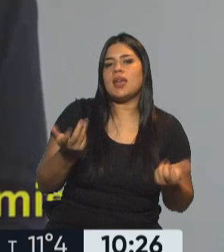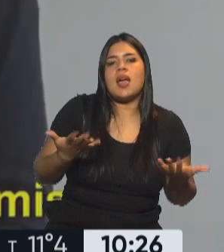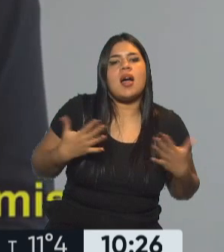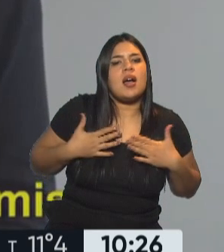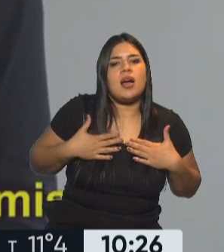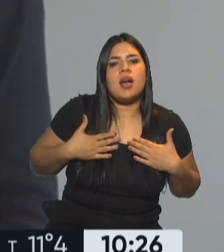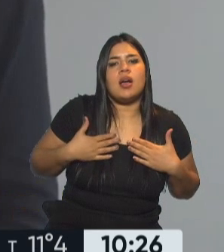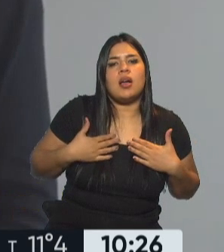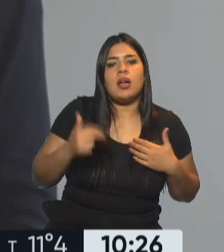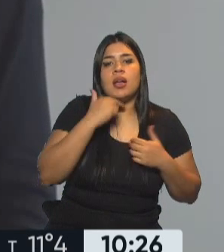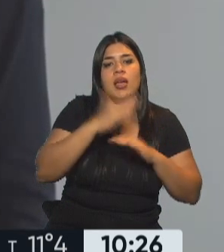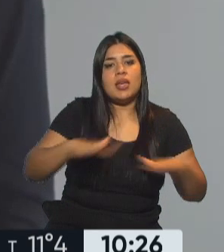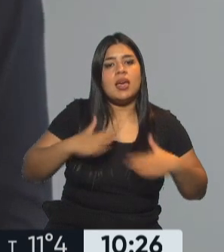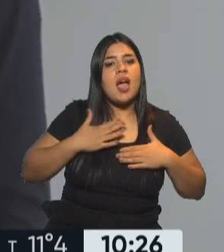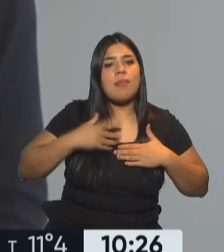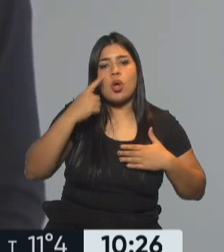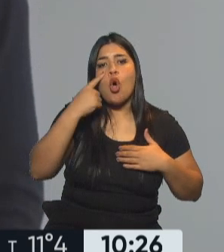hubiese podido conocer a mis hijas